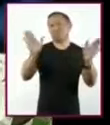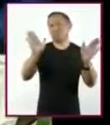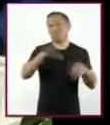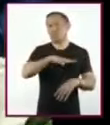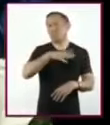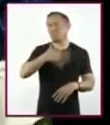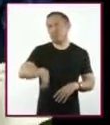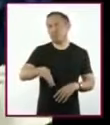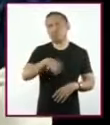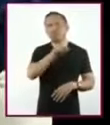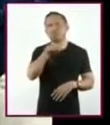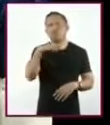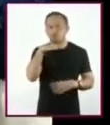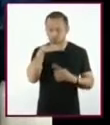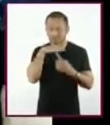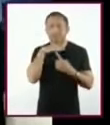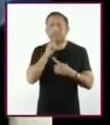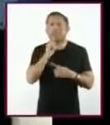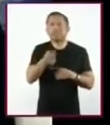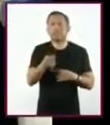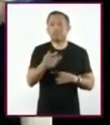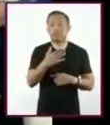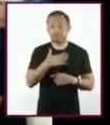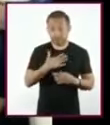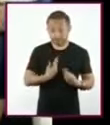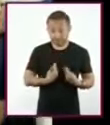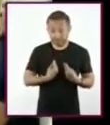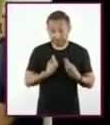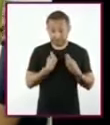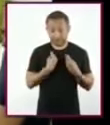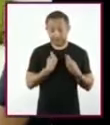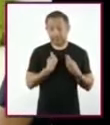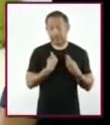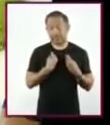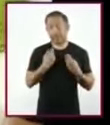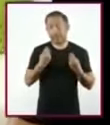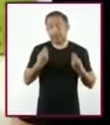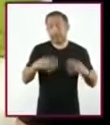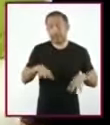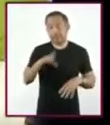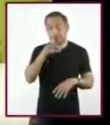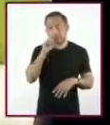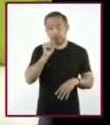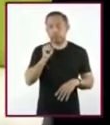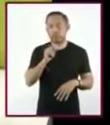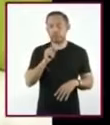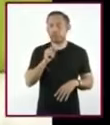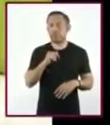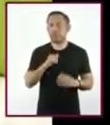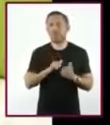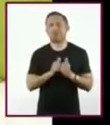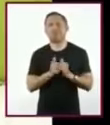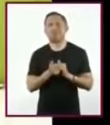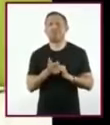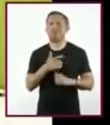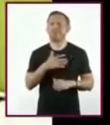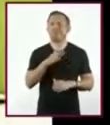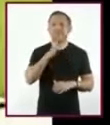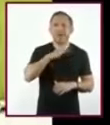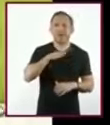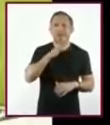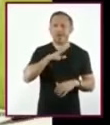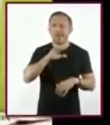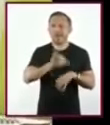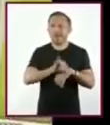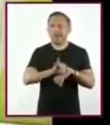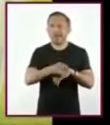nos modifica nuestra manera de vivir y nos causa malestar. ¿Cómo podemos entender la contaminación? Podemos